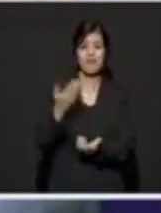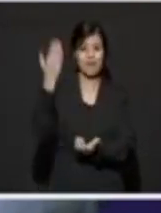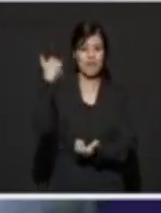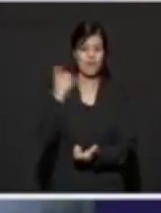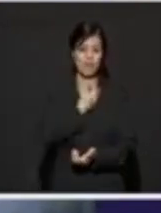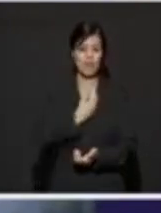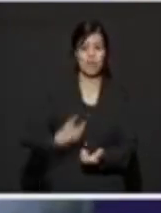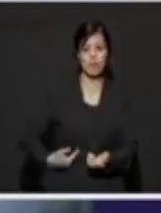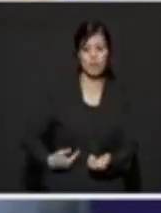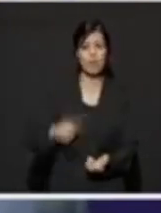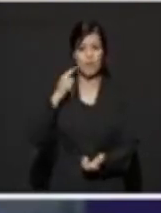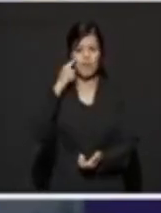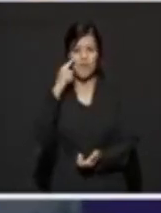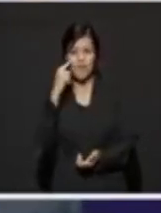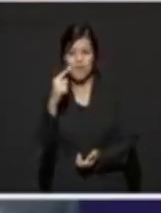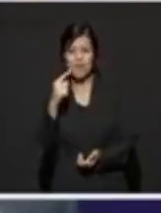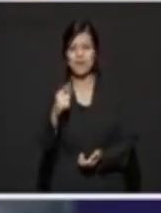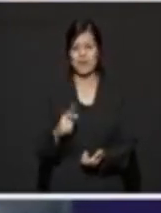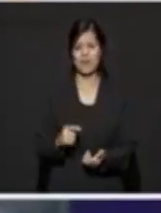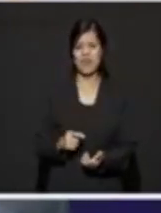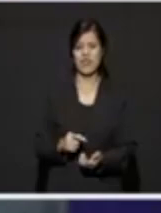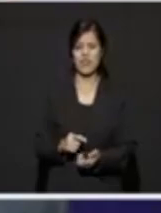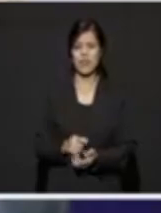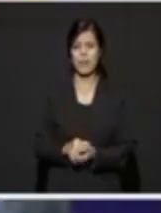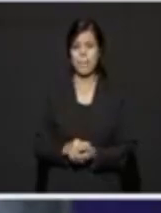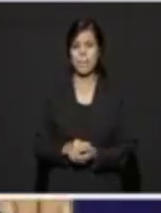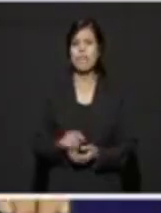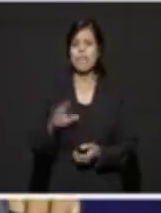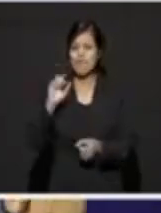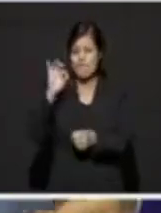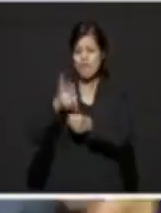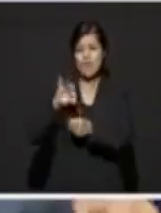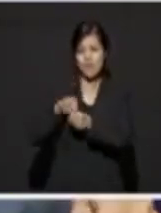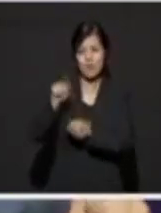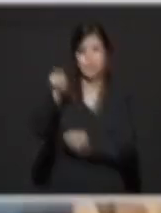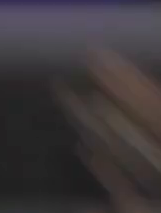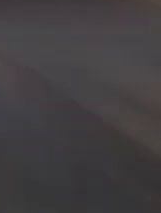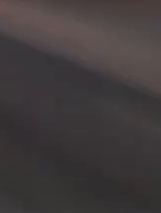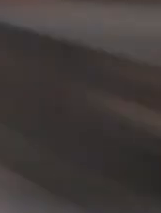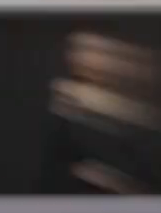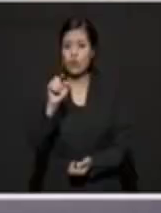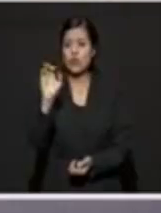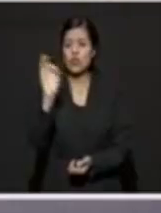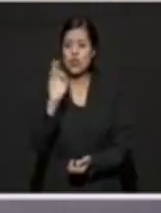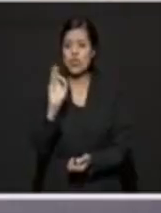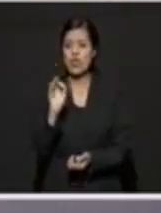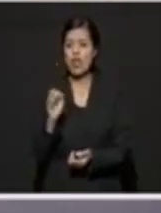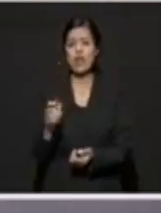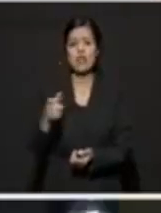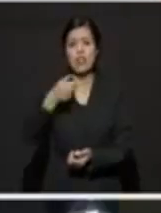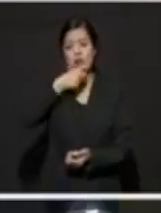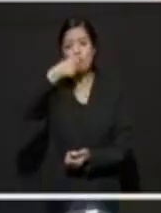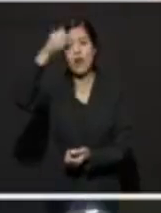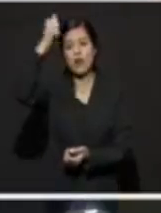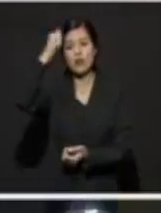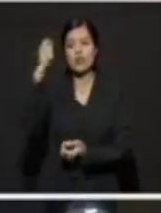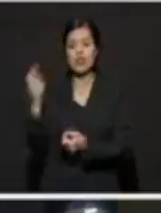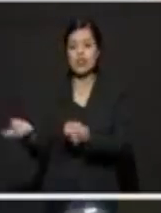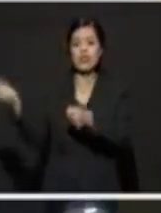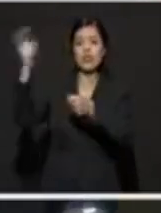y tiene evidentemente esa cualidad. Votaría por ella por eso. Perfecto. Gracias. ¿A uno de los candidatos a tu equipo de trabajo, a quién